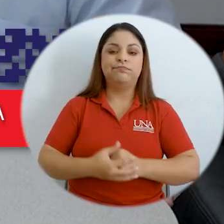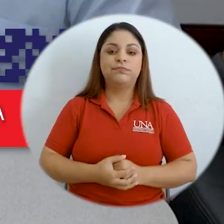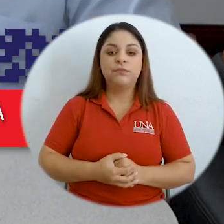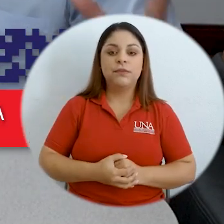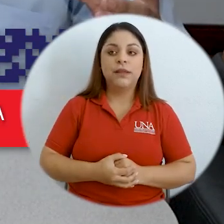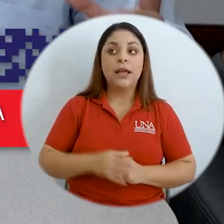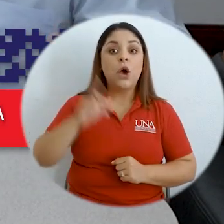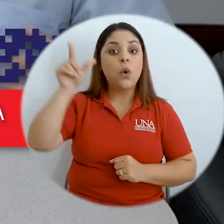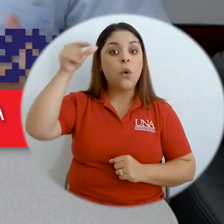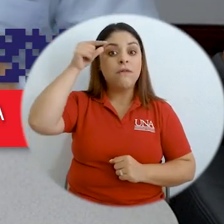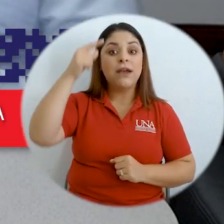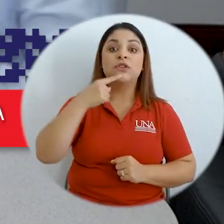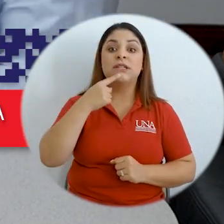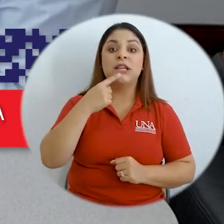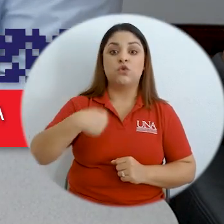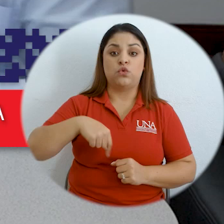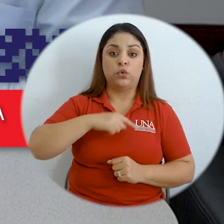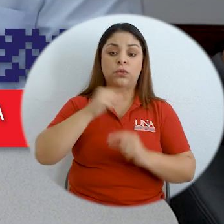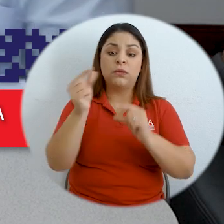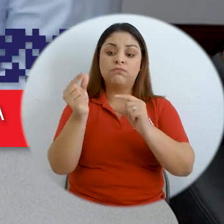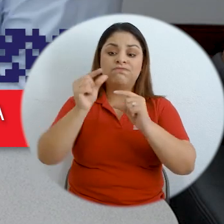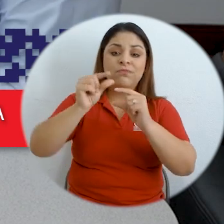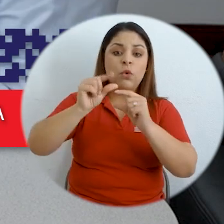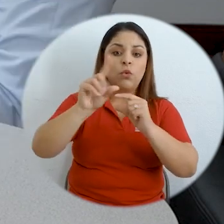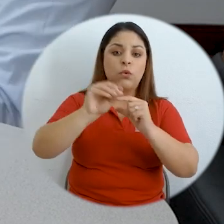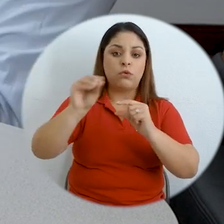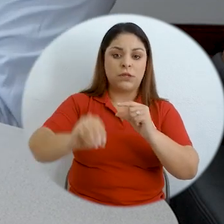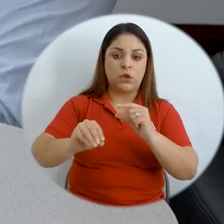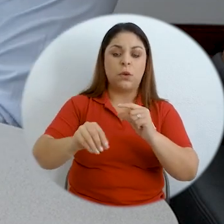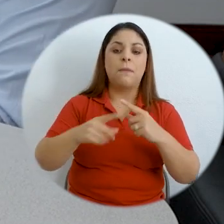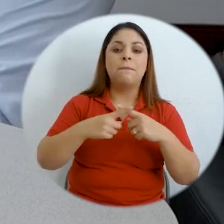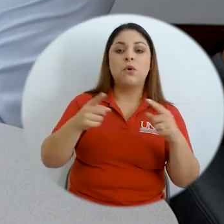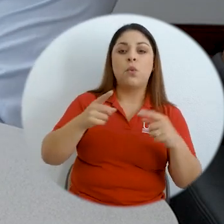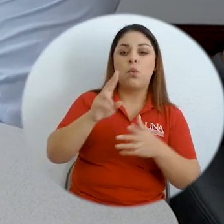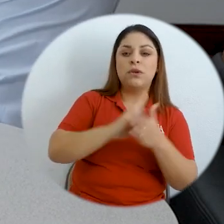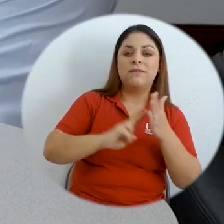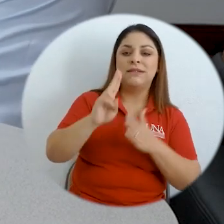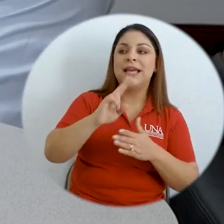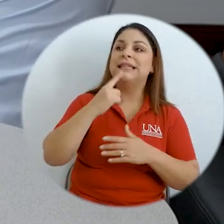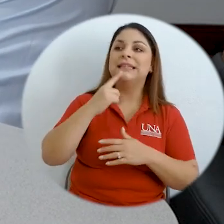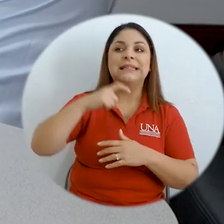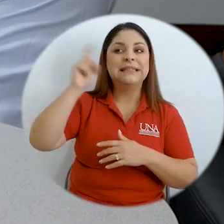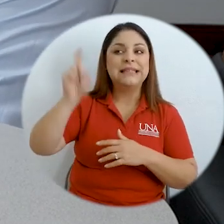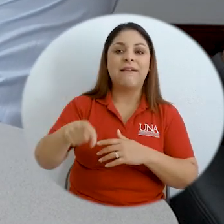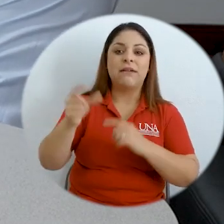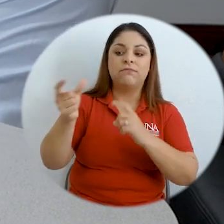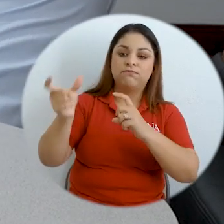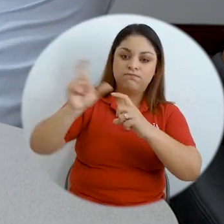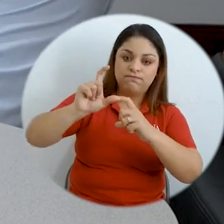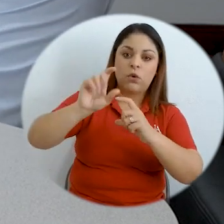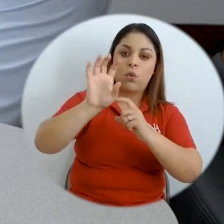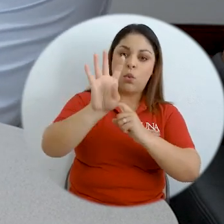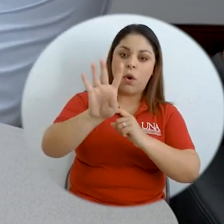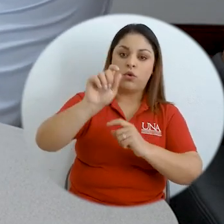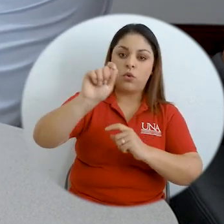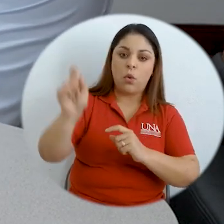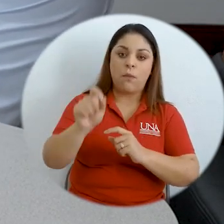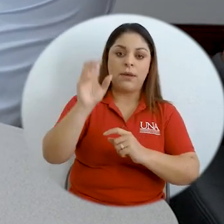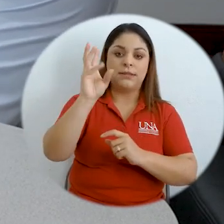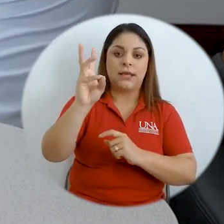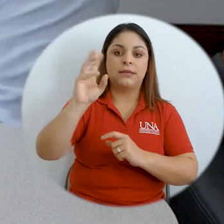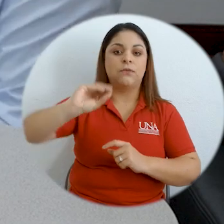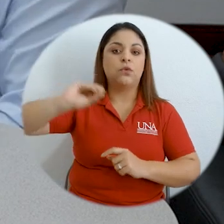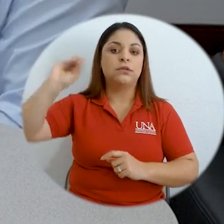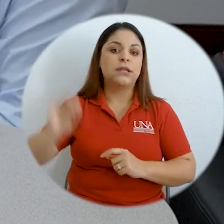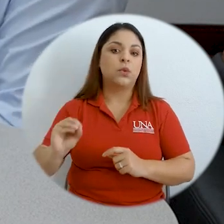aumentando el presupuesto en 1%. Las universidades vienen y dicen, necesitamos un 4,06%. ¿Cómo justificamos